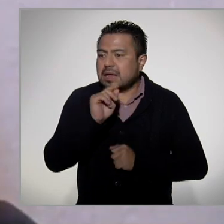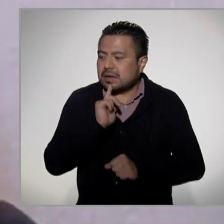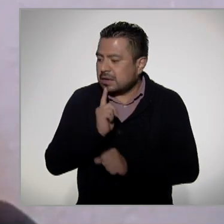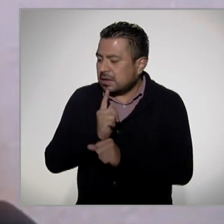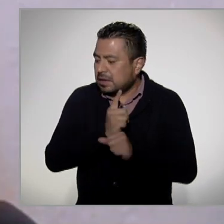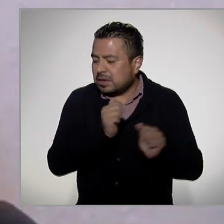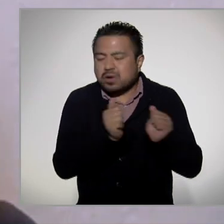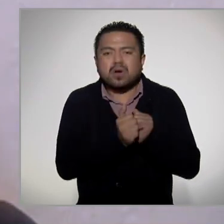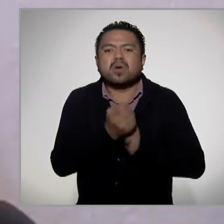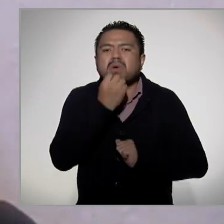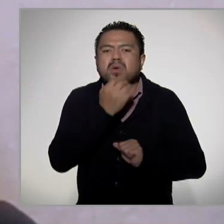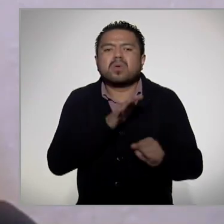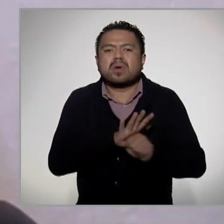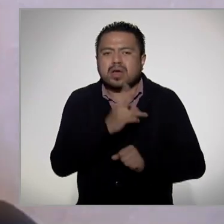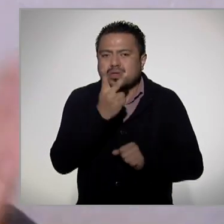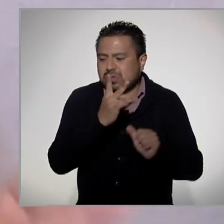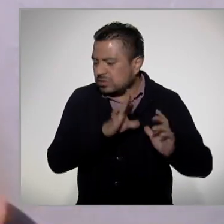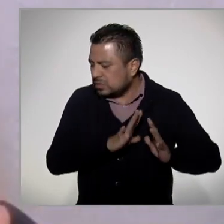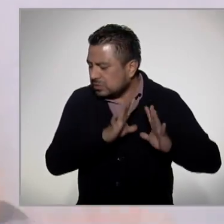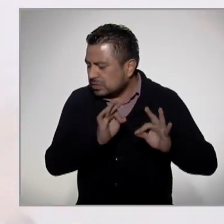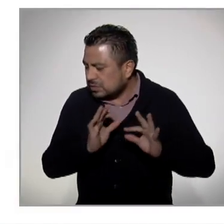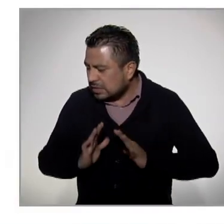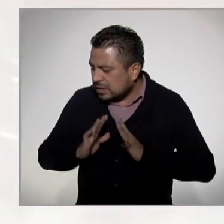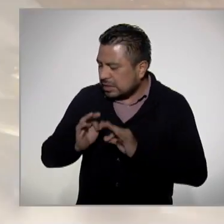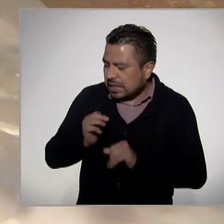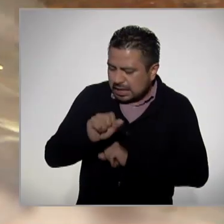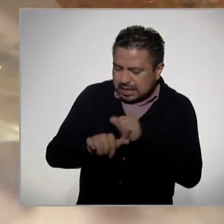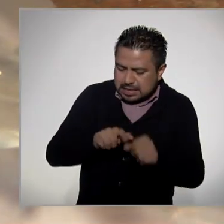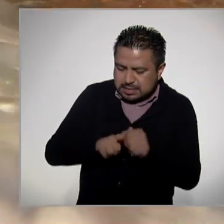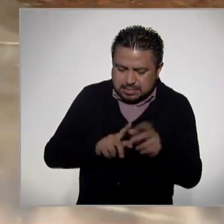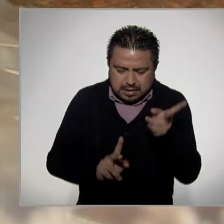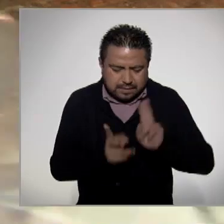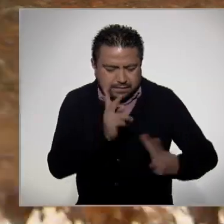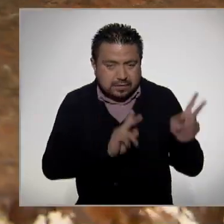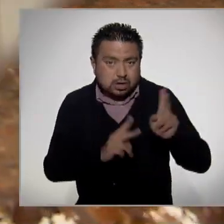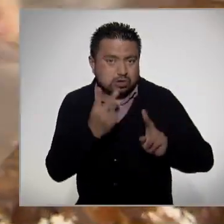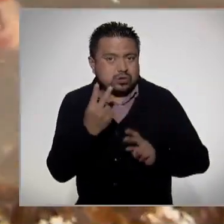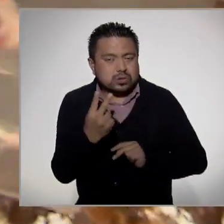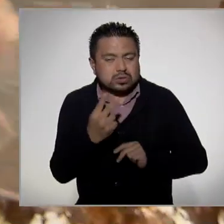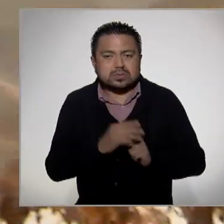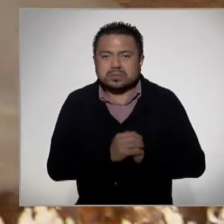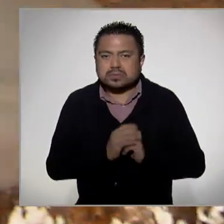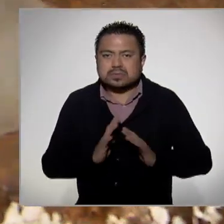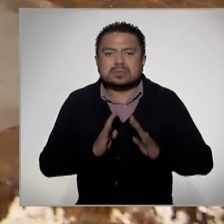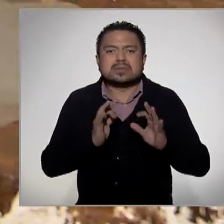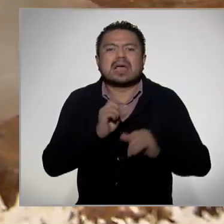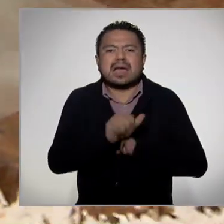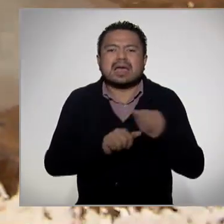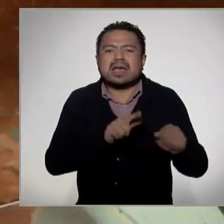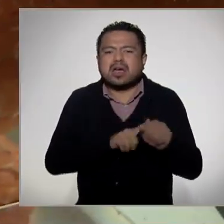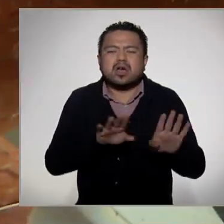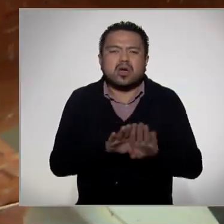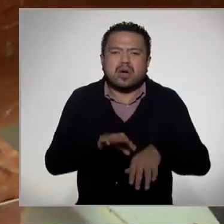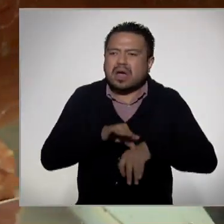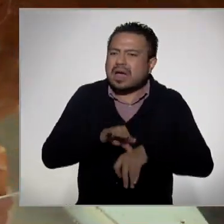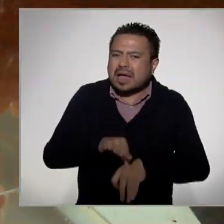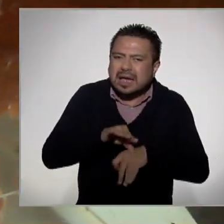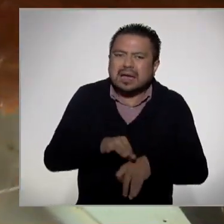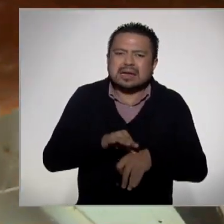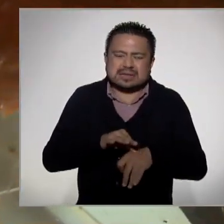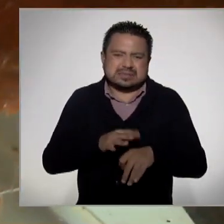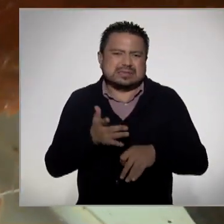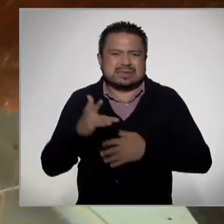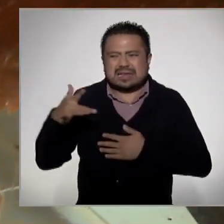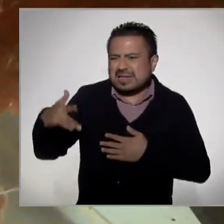los alimentos de dos fuentes las animales y los vegetales las fuentes animales como la carne roja y el